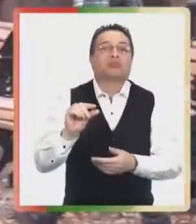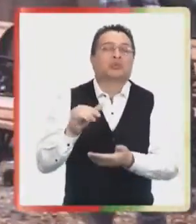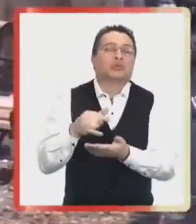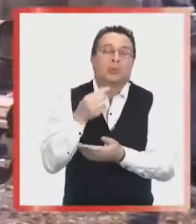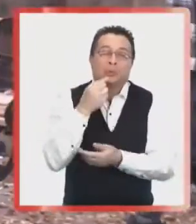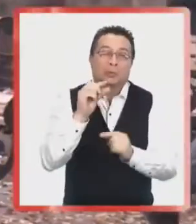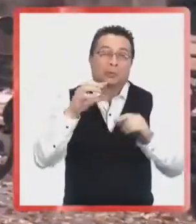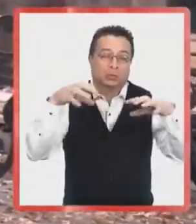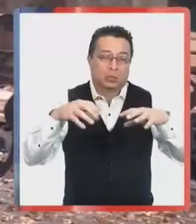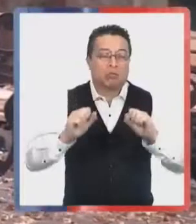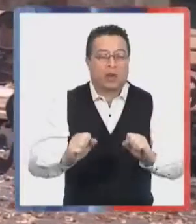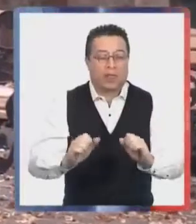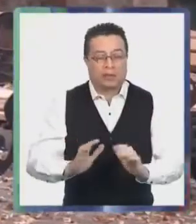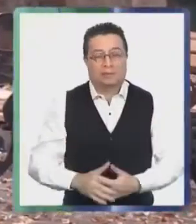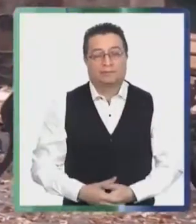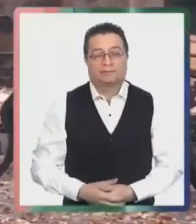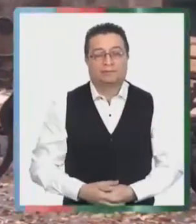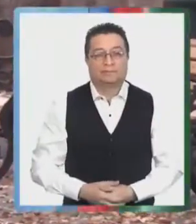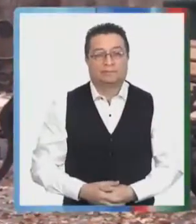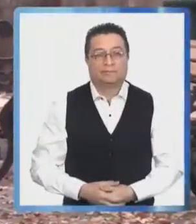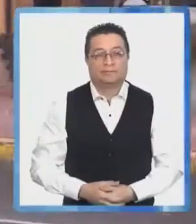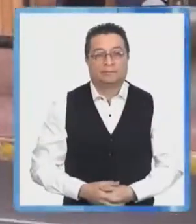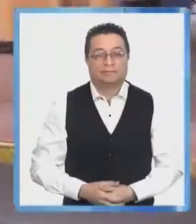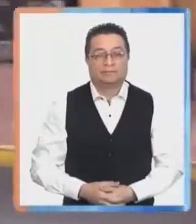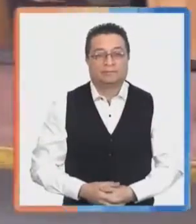débil, otro sistema frontal.